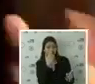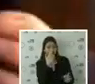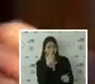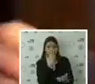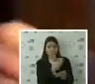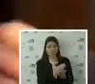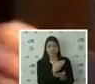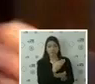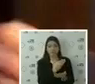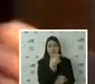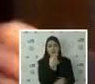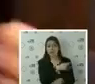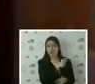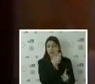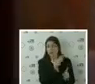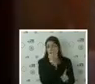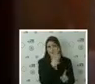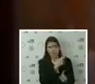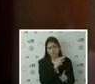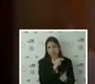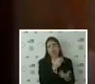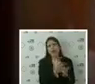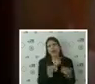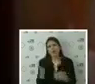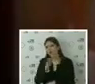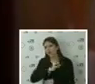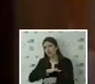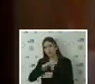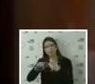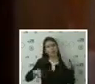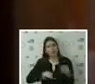están ahora alrededor de nuestros estudiantes.